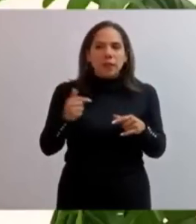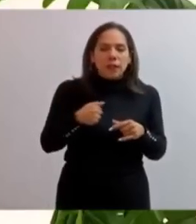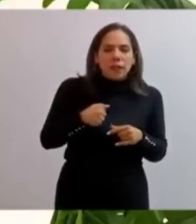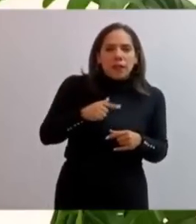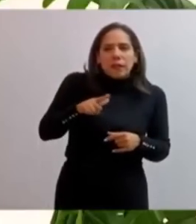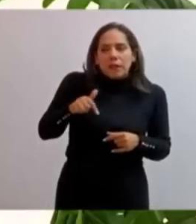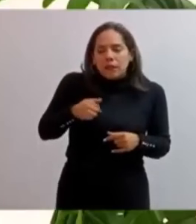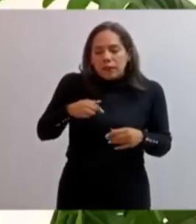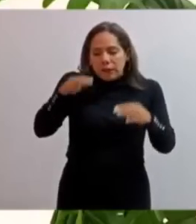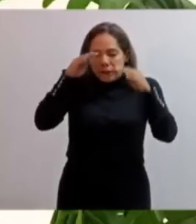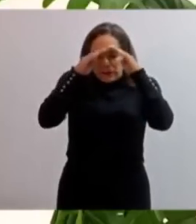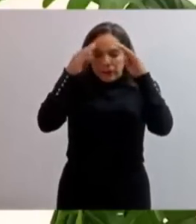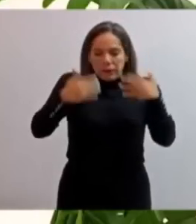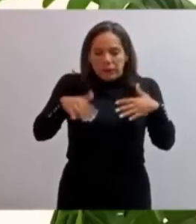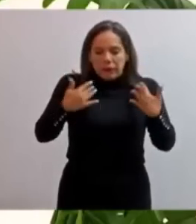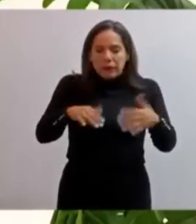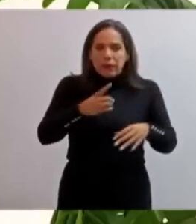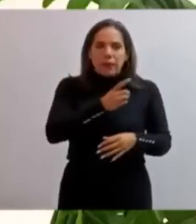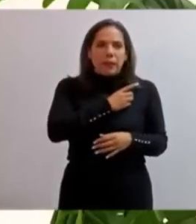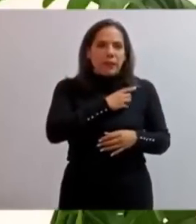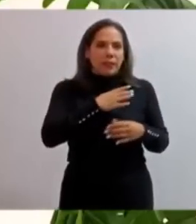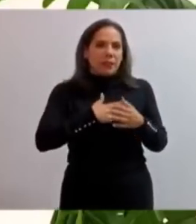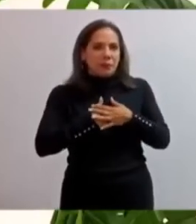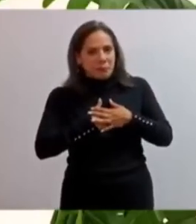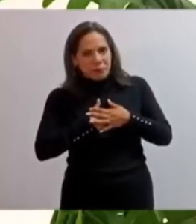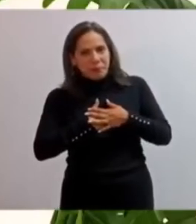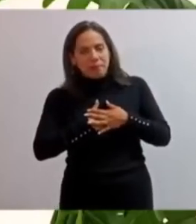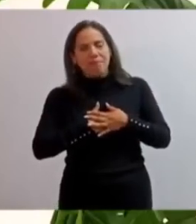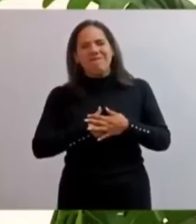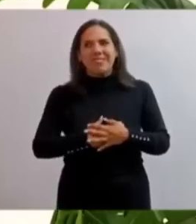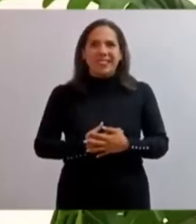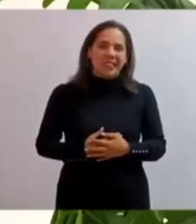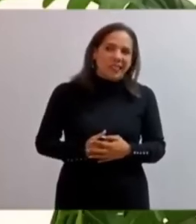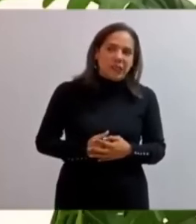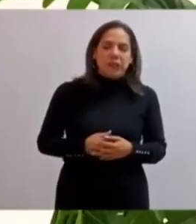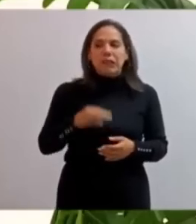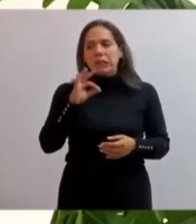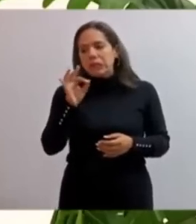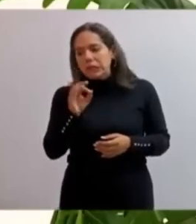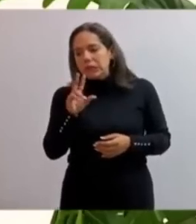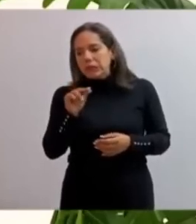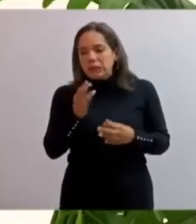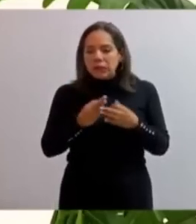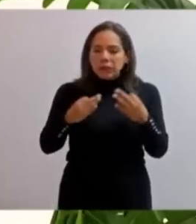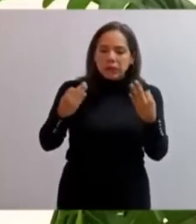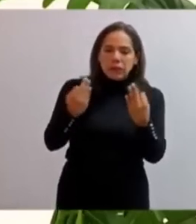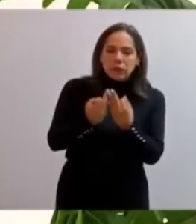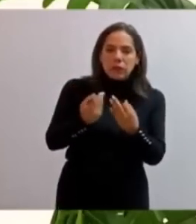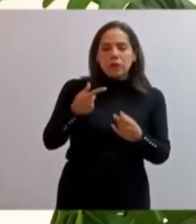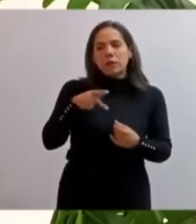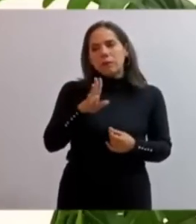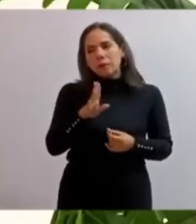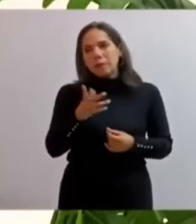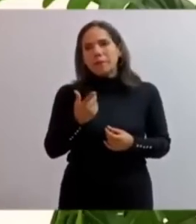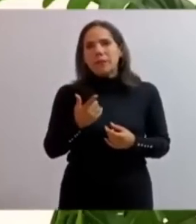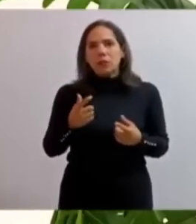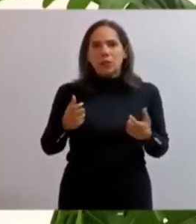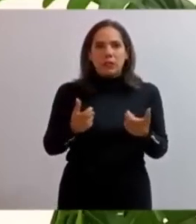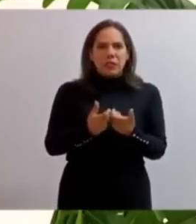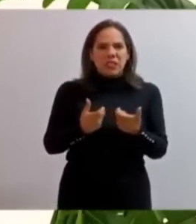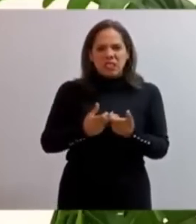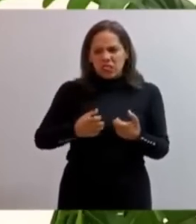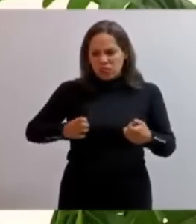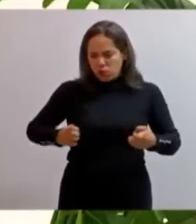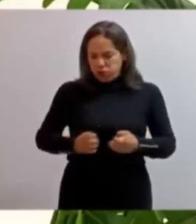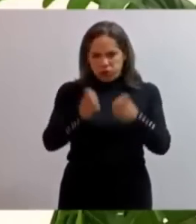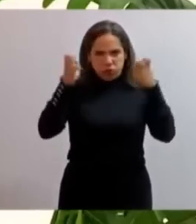pensando en mi soledad, en mi aspecto interno. No fue la mejor manera. Fue la manera en que mi ansiedad